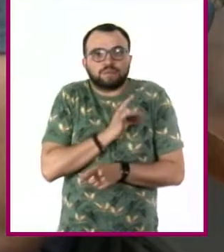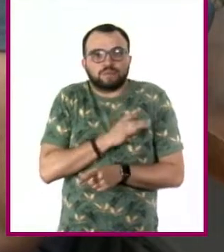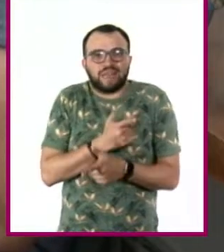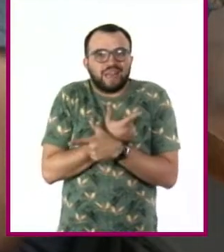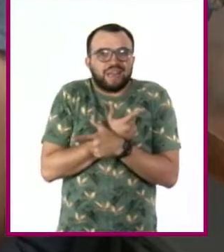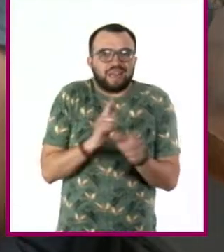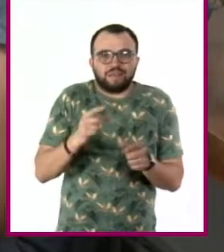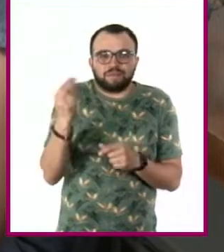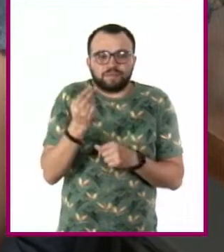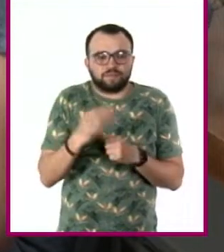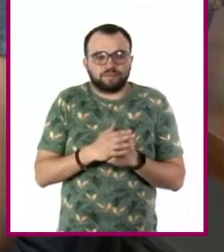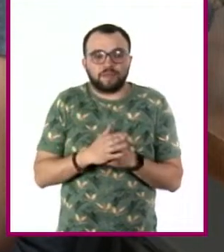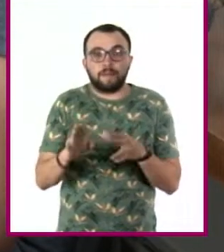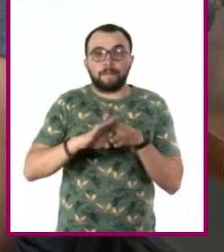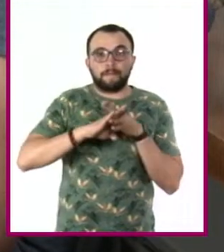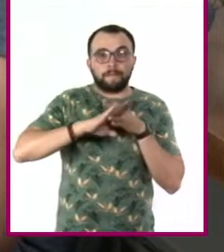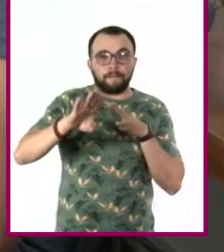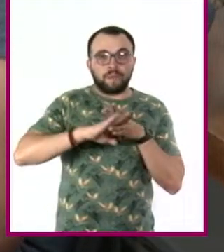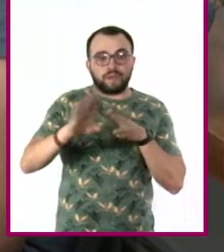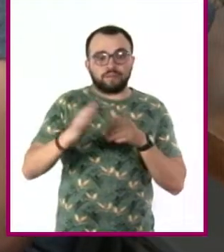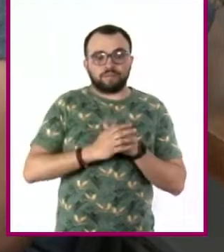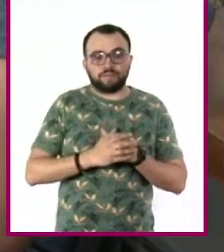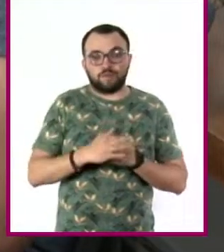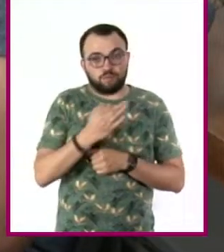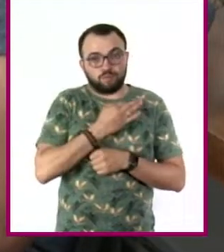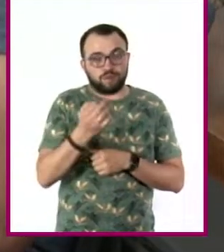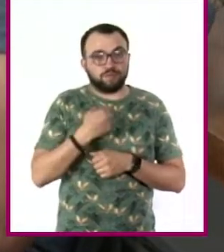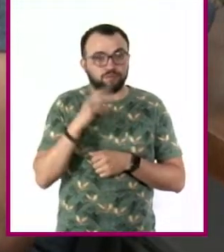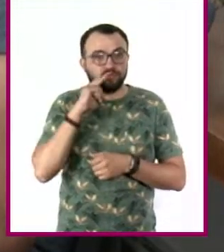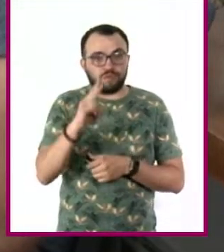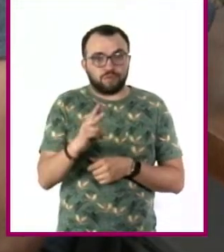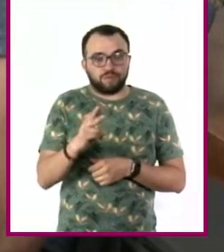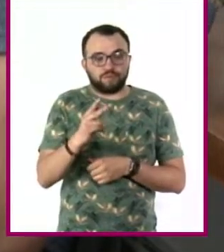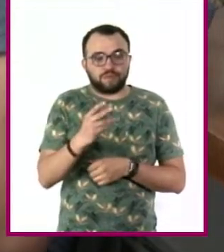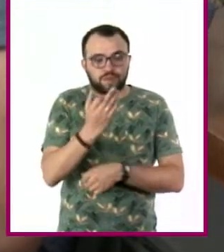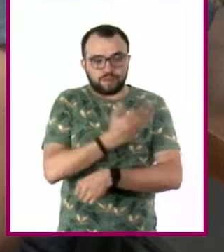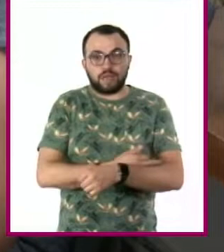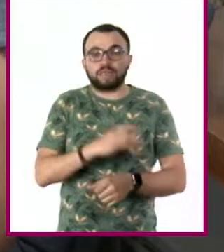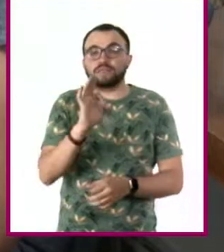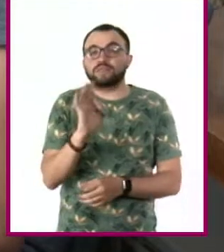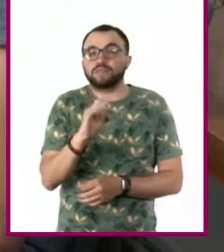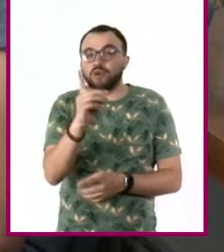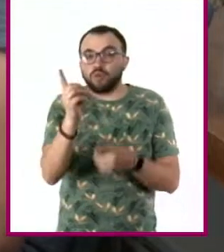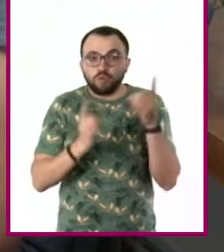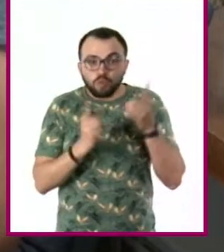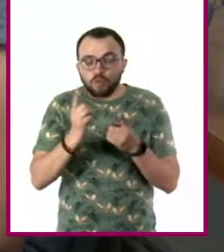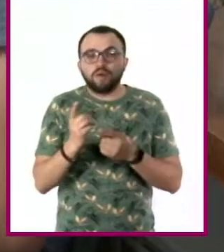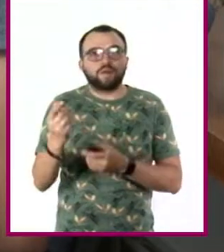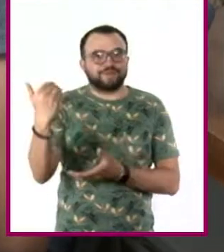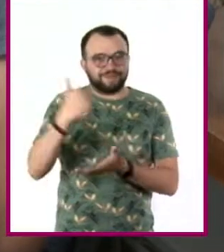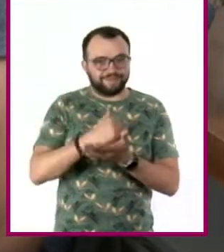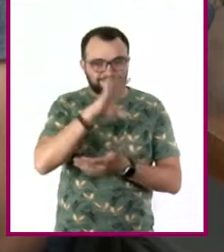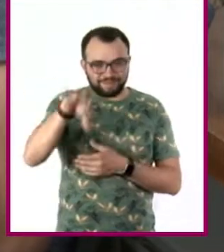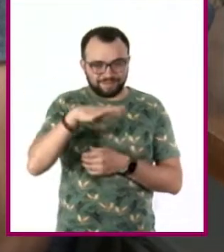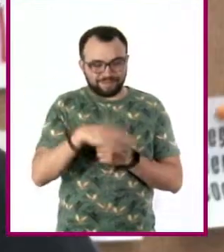inmigración. Bueno, chicos, yo los veo al rato. Si tienen alguna duda, me buscan. Vale, Sí. Mire. Muy